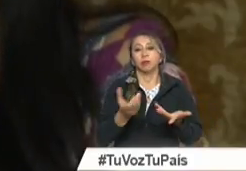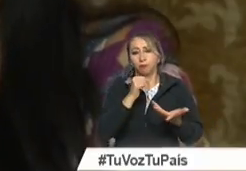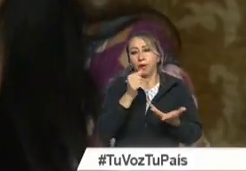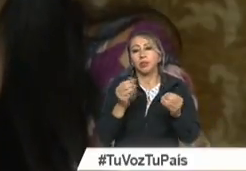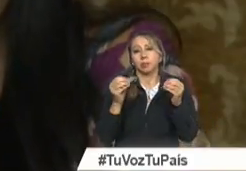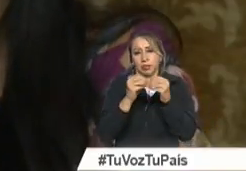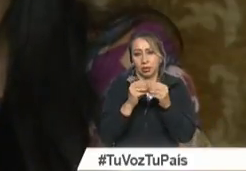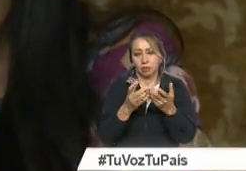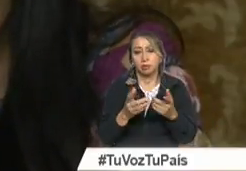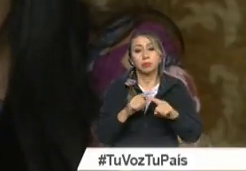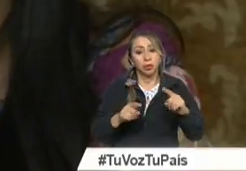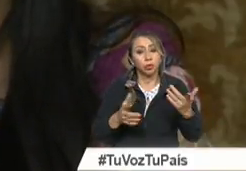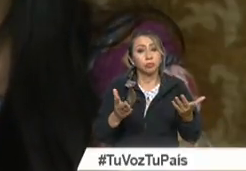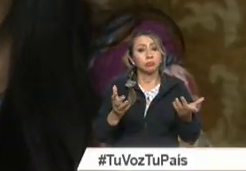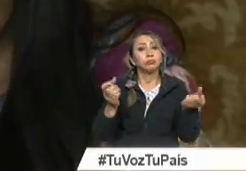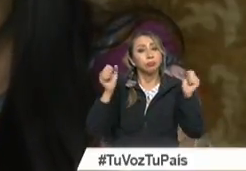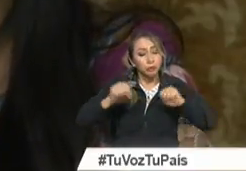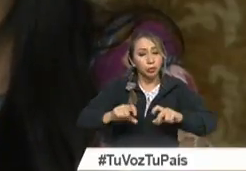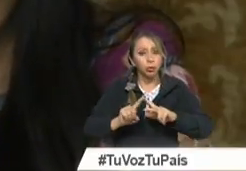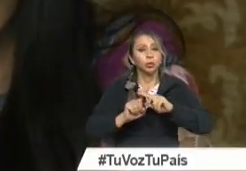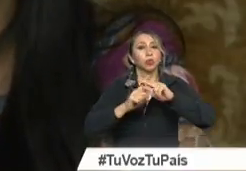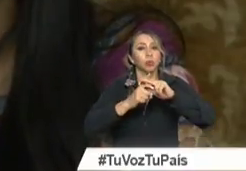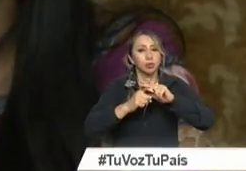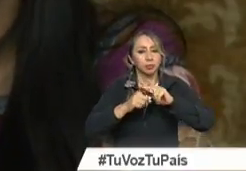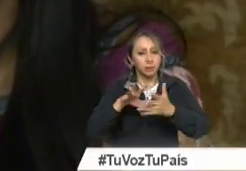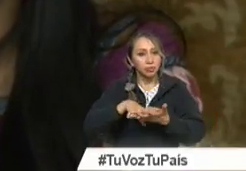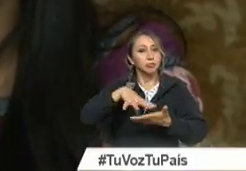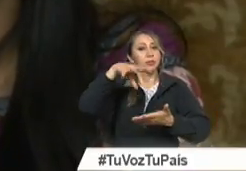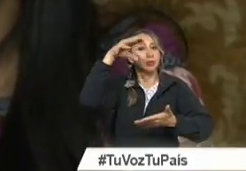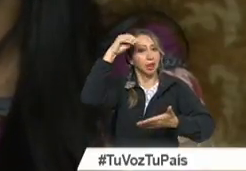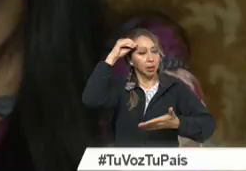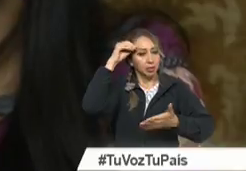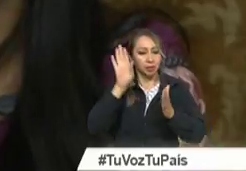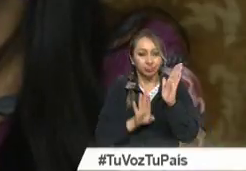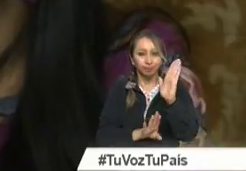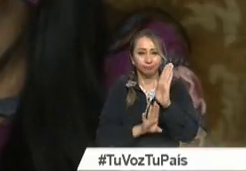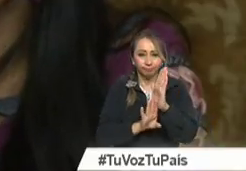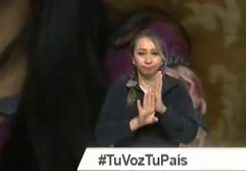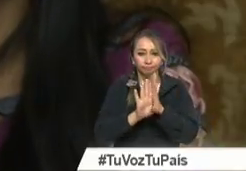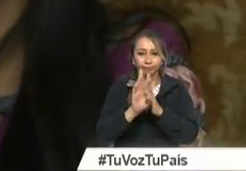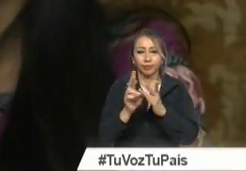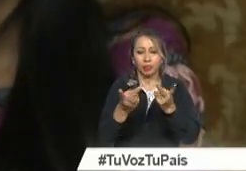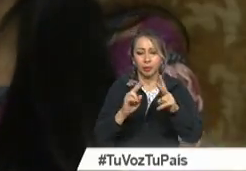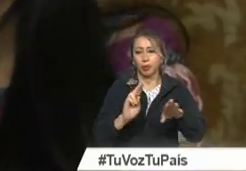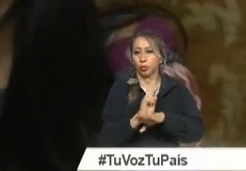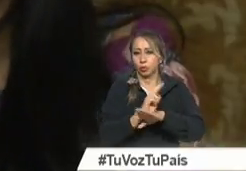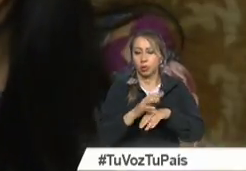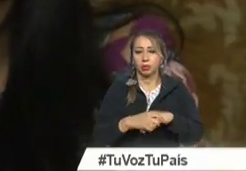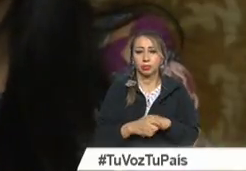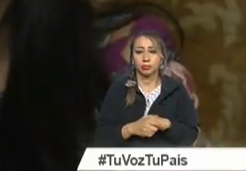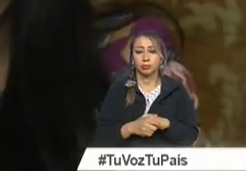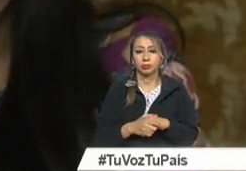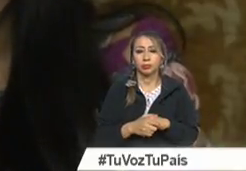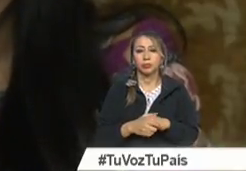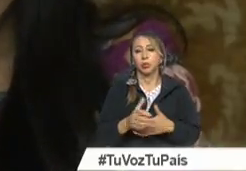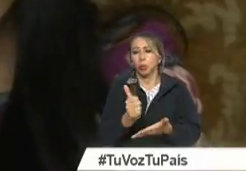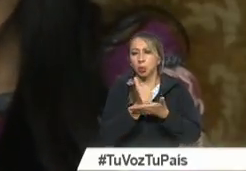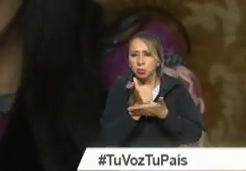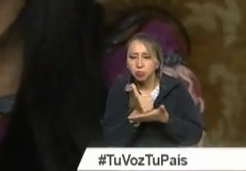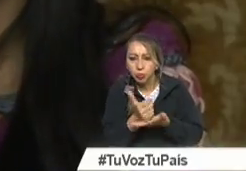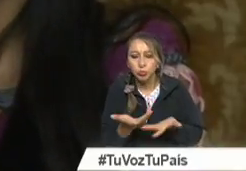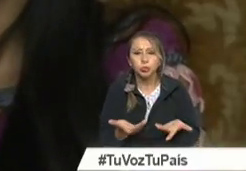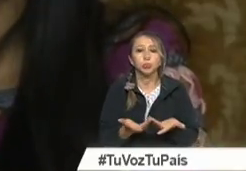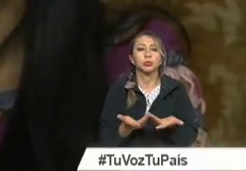pero son acciones que también hay que aprender a desarrollarlas ya utilizar las líneas de auxilio la